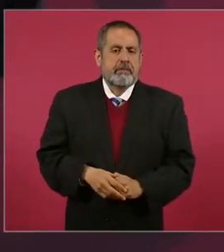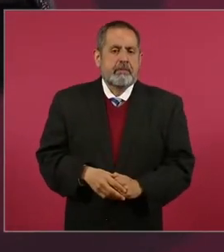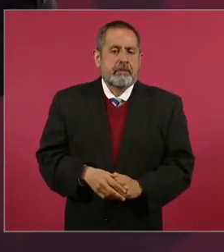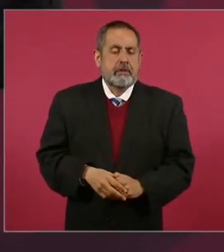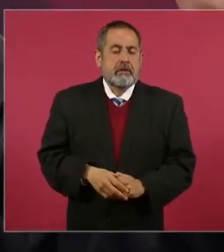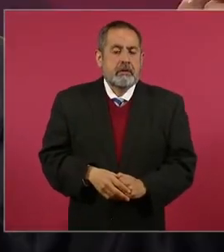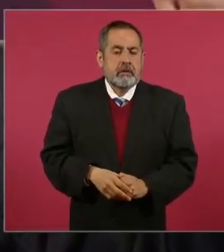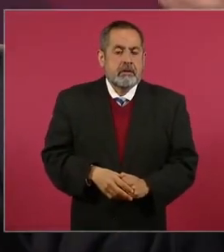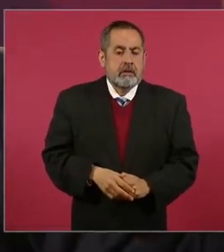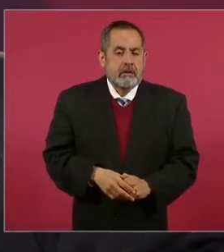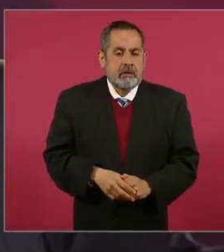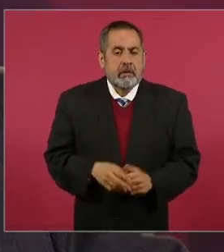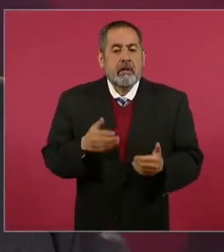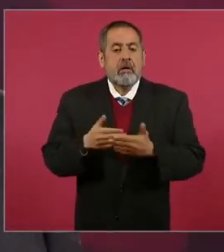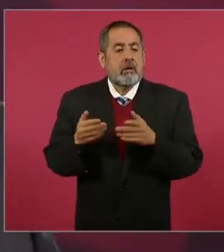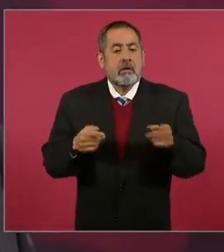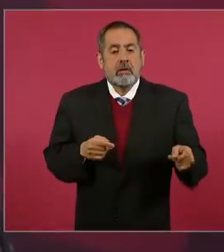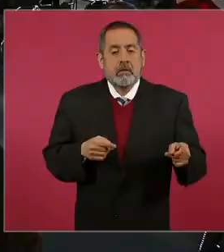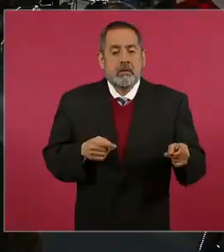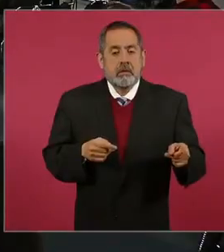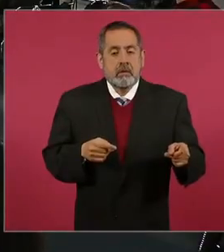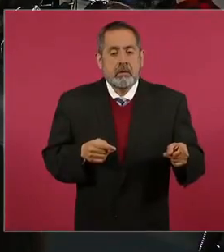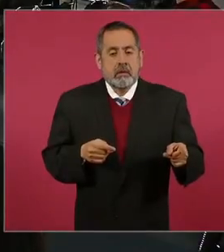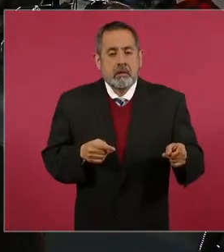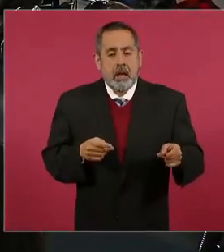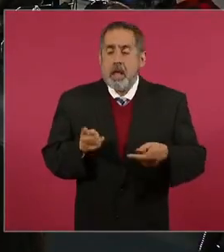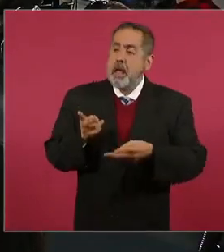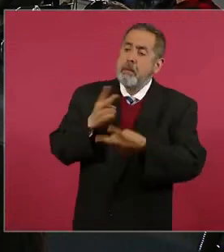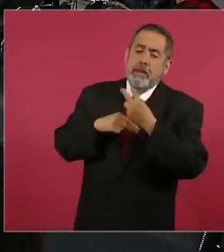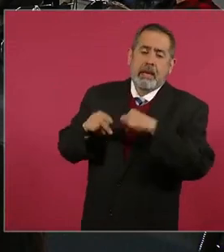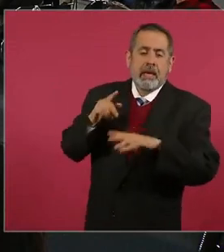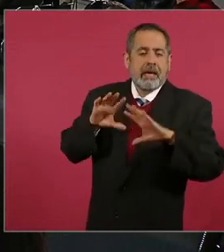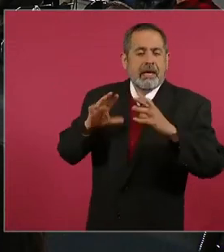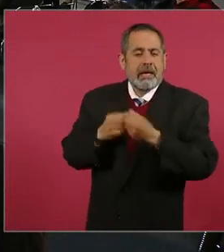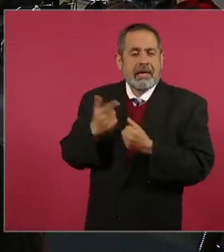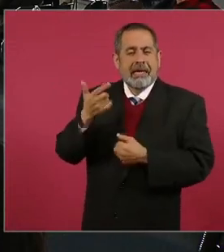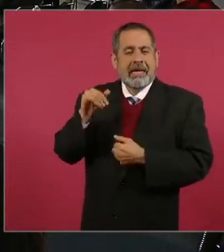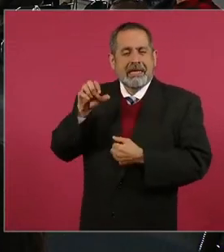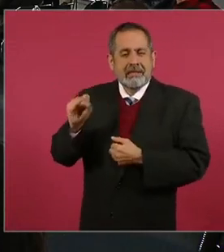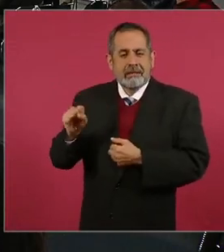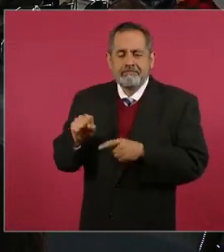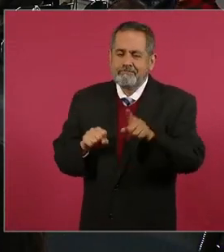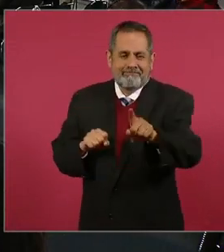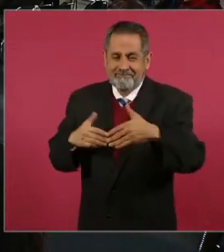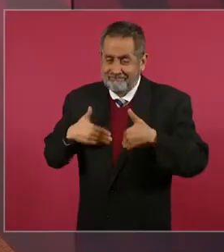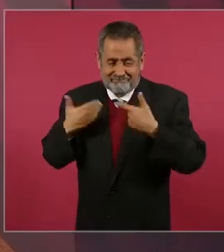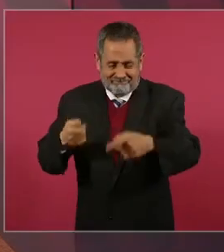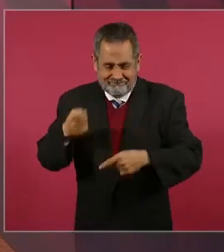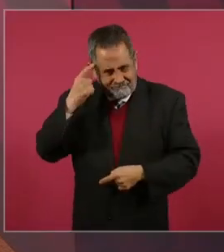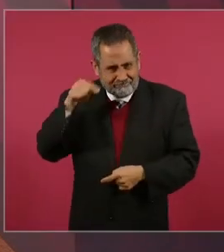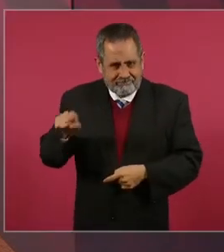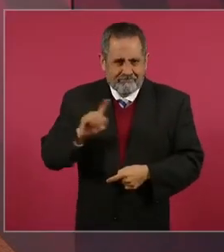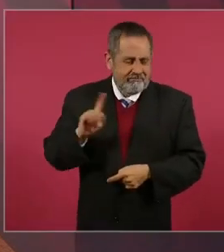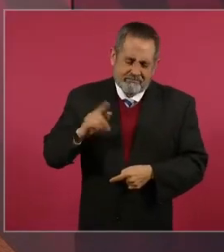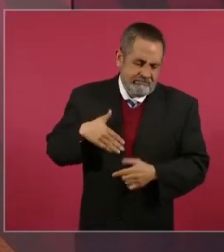Y ahora, ah, pero que vengan los de GEIS. Ya no les tengo yo confianza a los de GEIS.